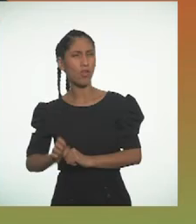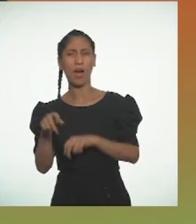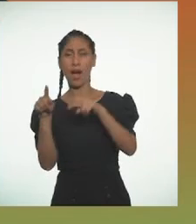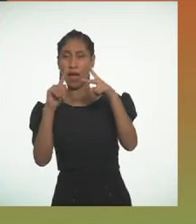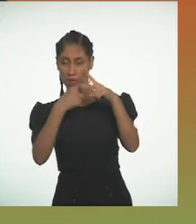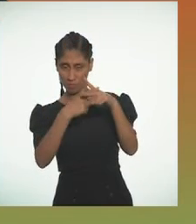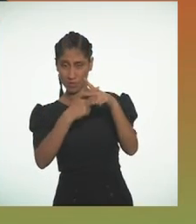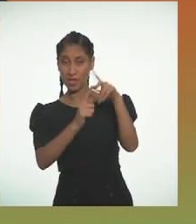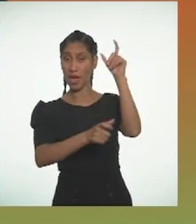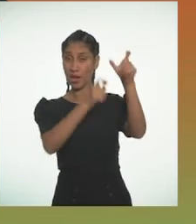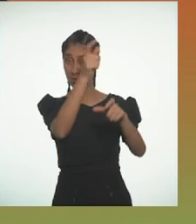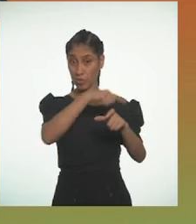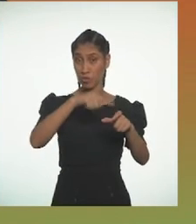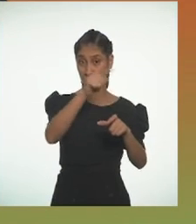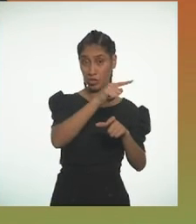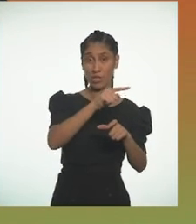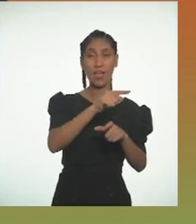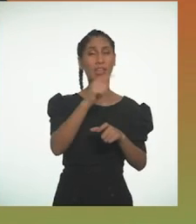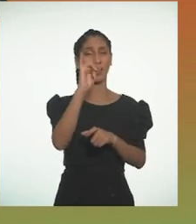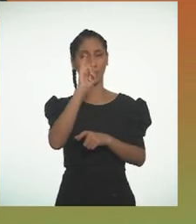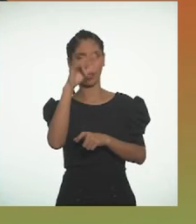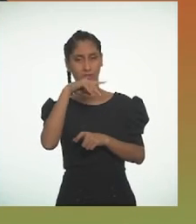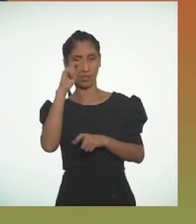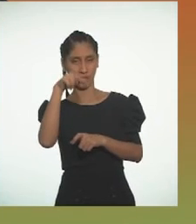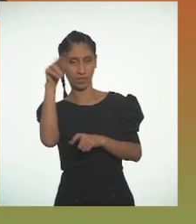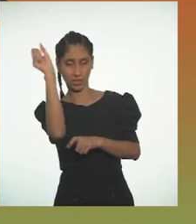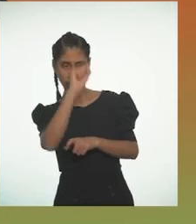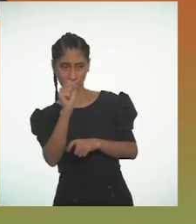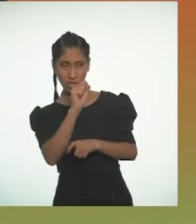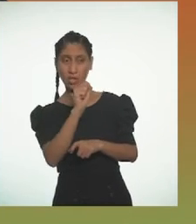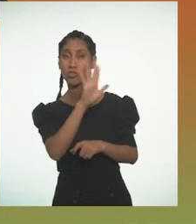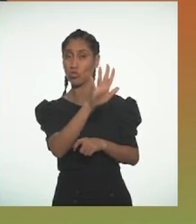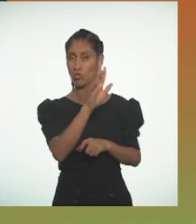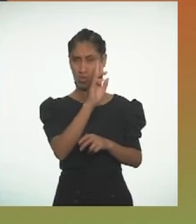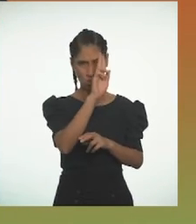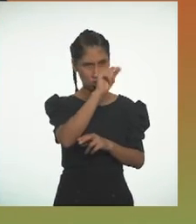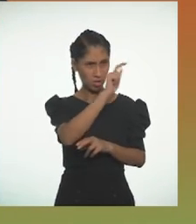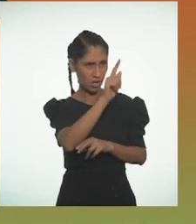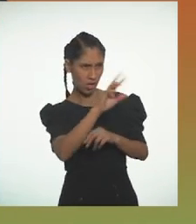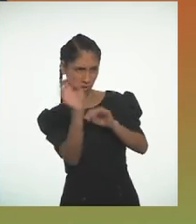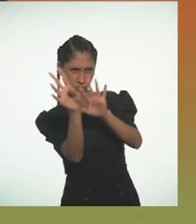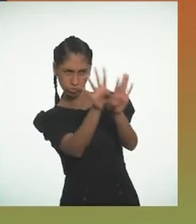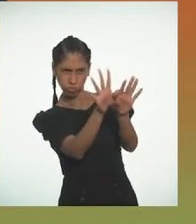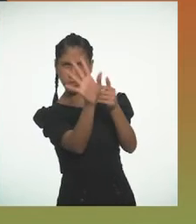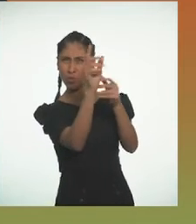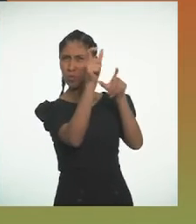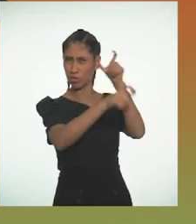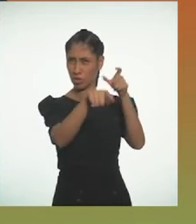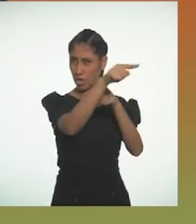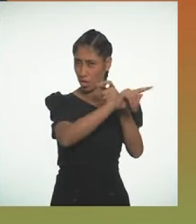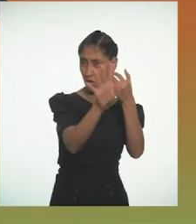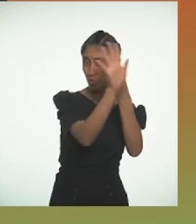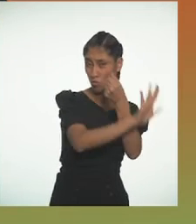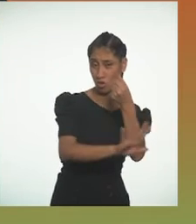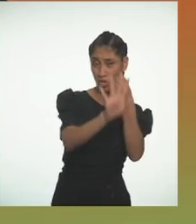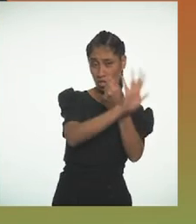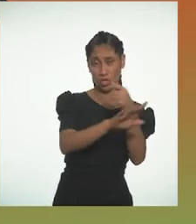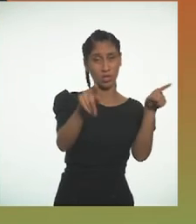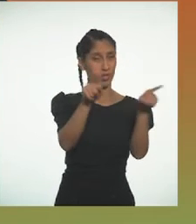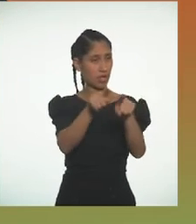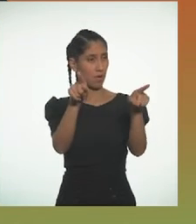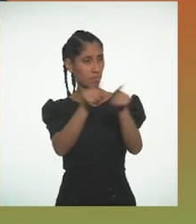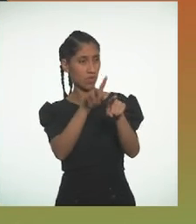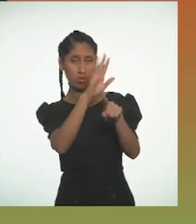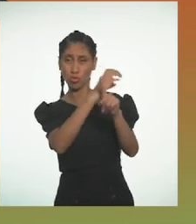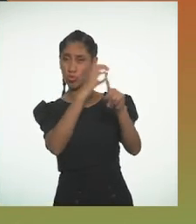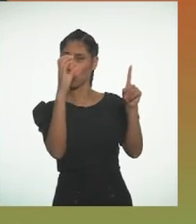protegerá a la raza indígena y dictará leyes especiales para su desarrollo y cultura